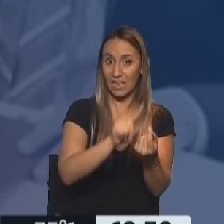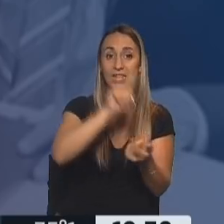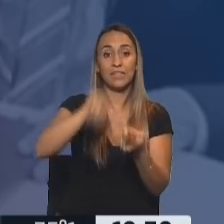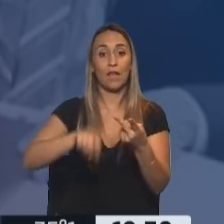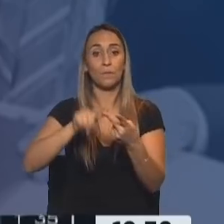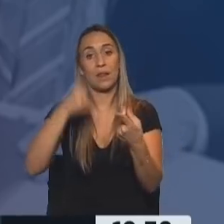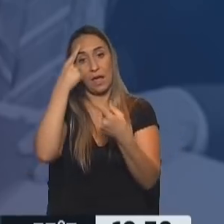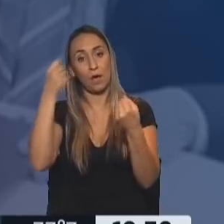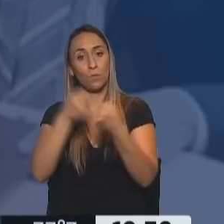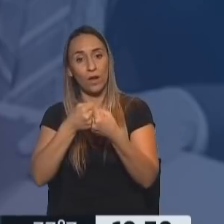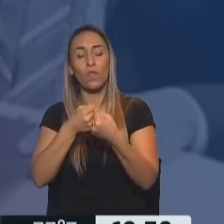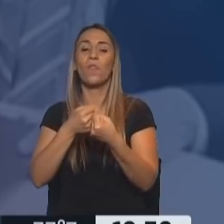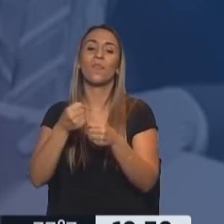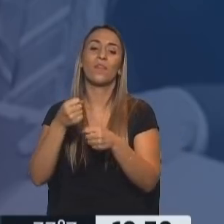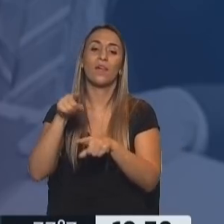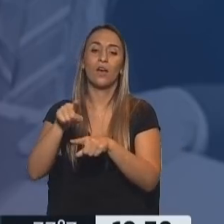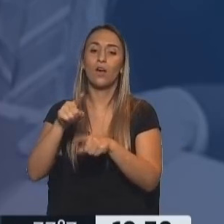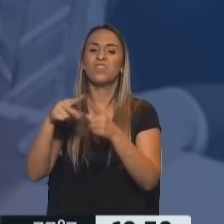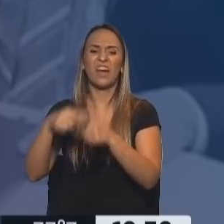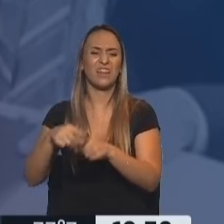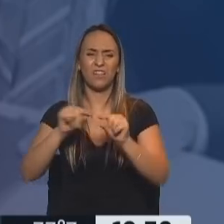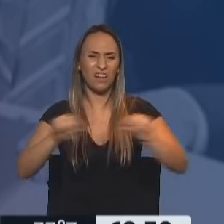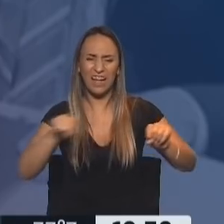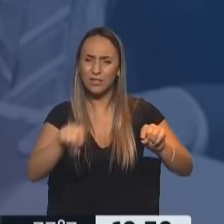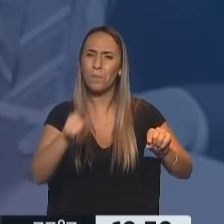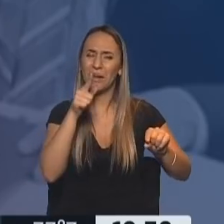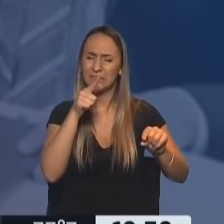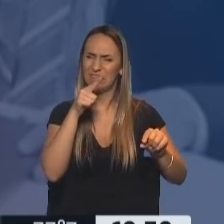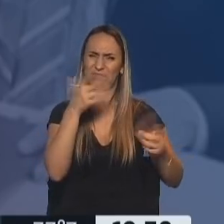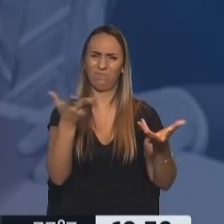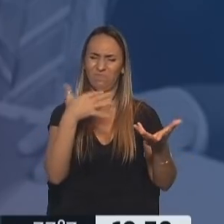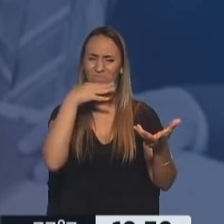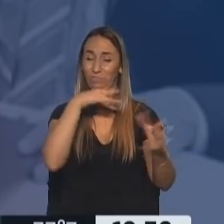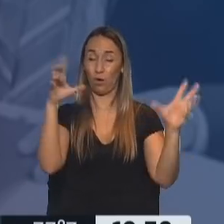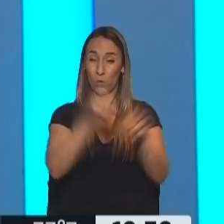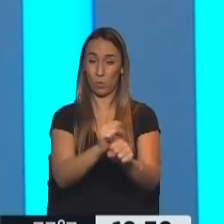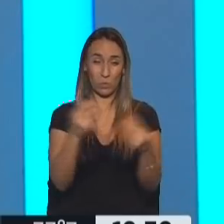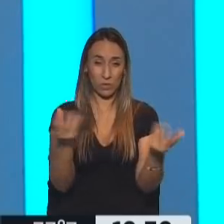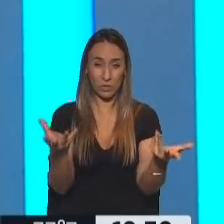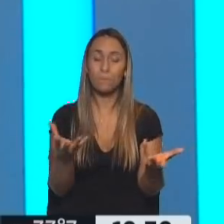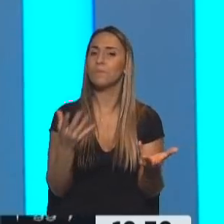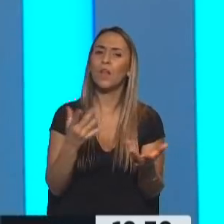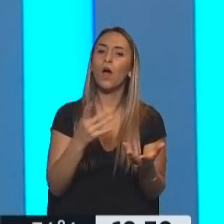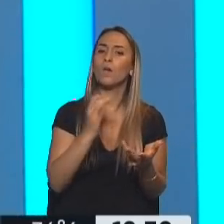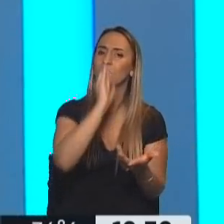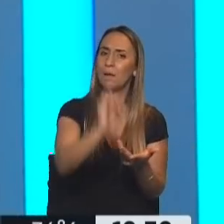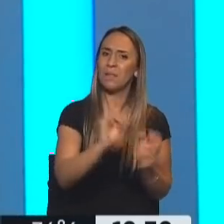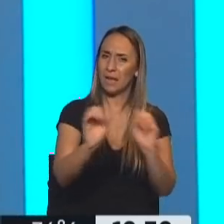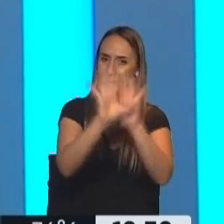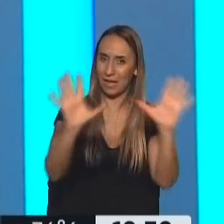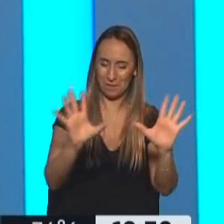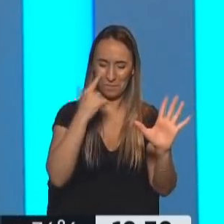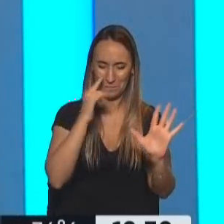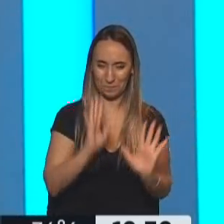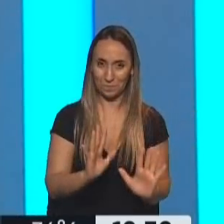de Entendimiento Técnico. A ver, esto es chino, ¿sí? Pero cuando uno lo empieza a bajar a tierra no es tan complicado. A ver,